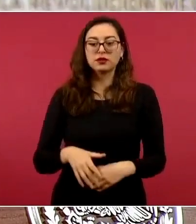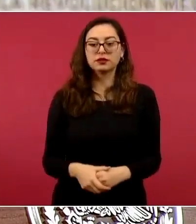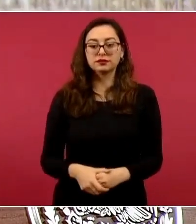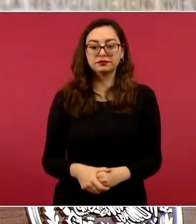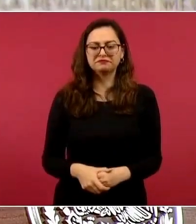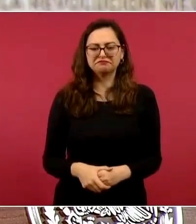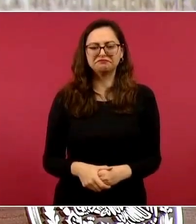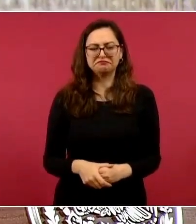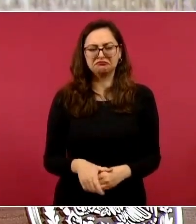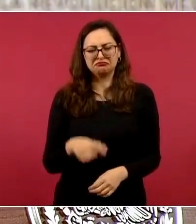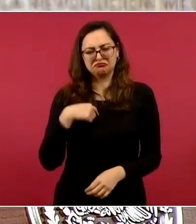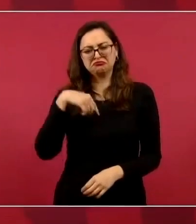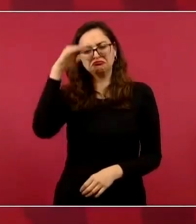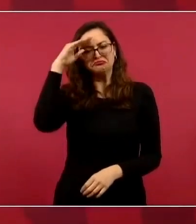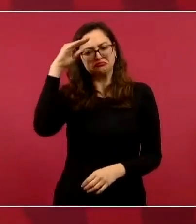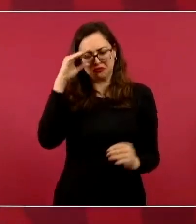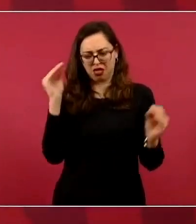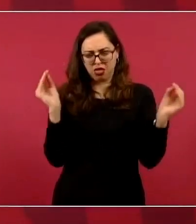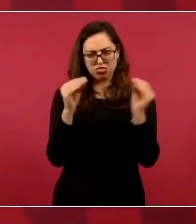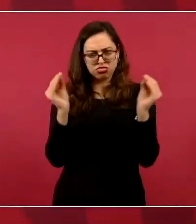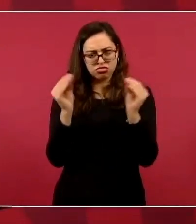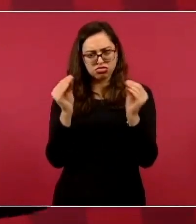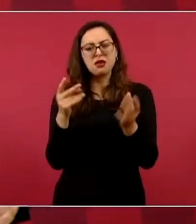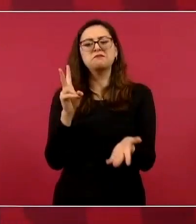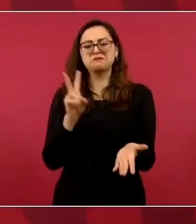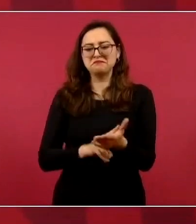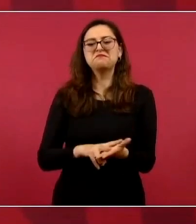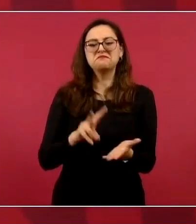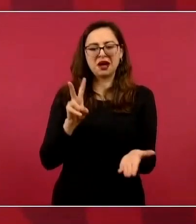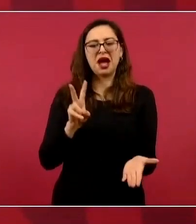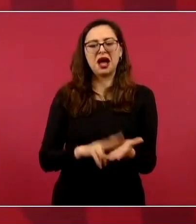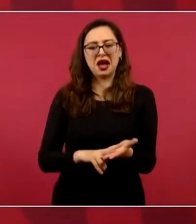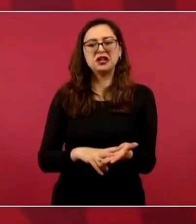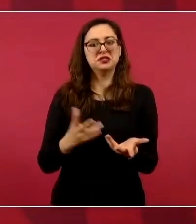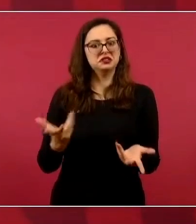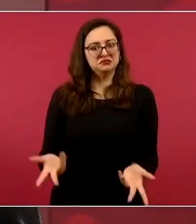pero vale la pena que tratemos estos temas,